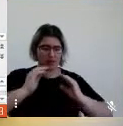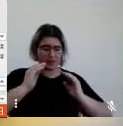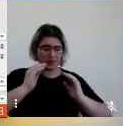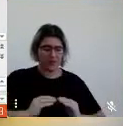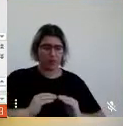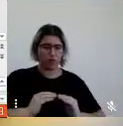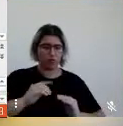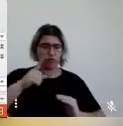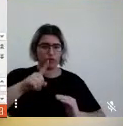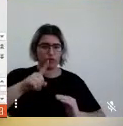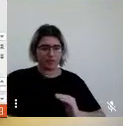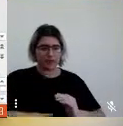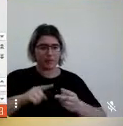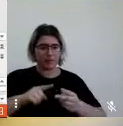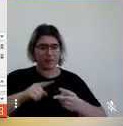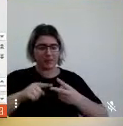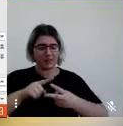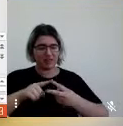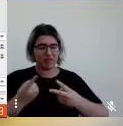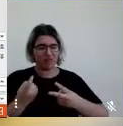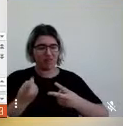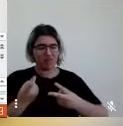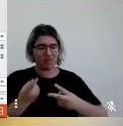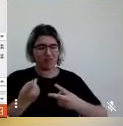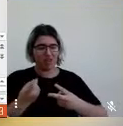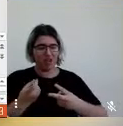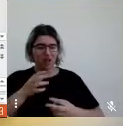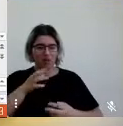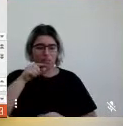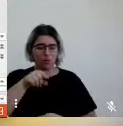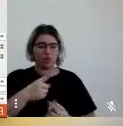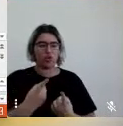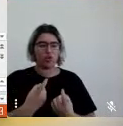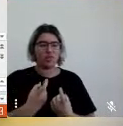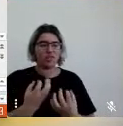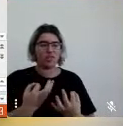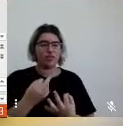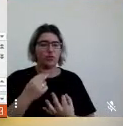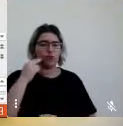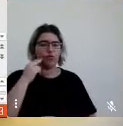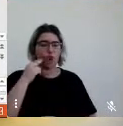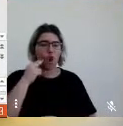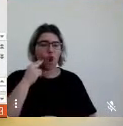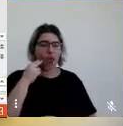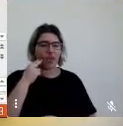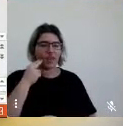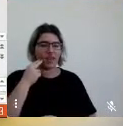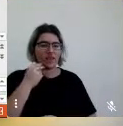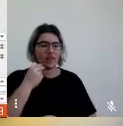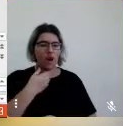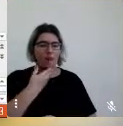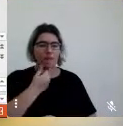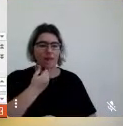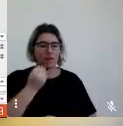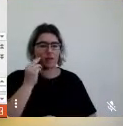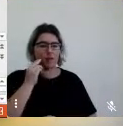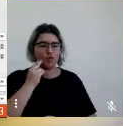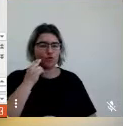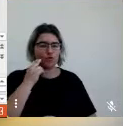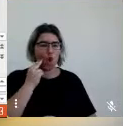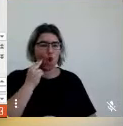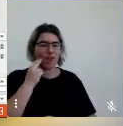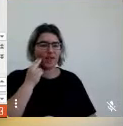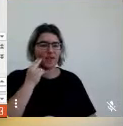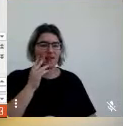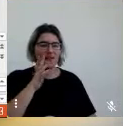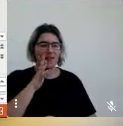sangre. Entonces, ¿qué nos ocurre? Que tenemos la necesidad de comer chocolate, porque ese chocolate lo que va a hacer es aumentar la serotonina en sangre y nos